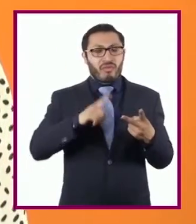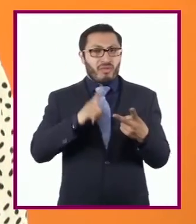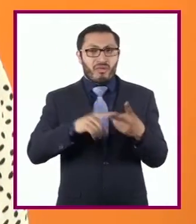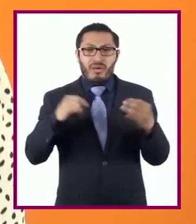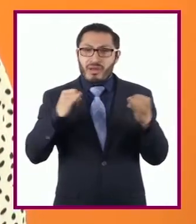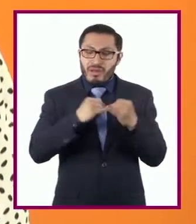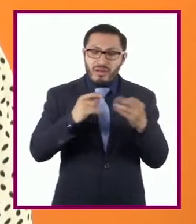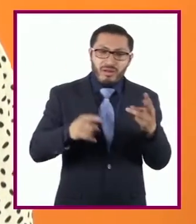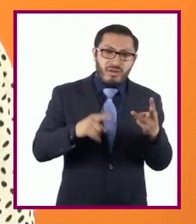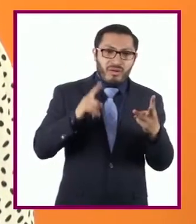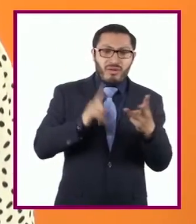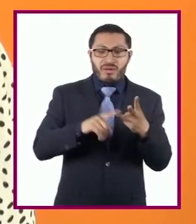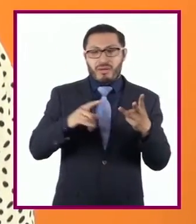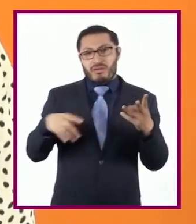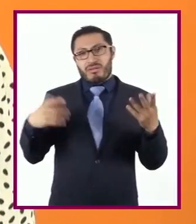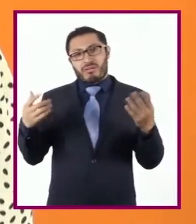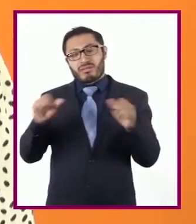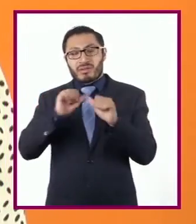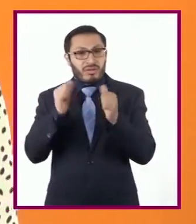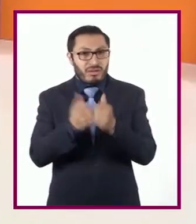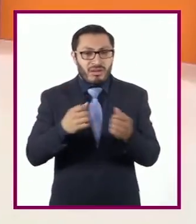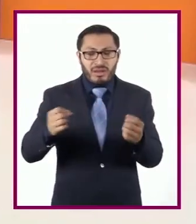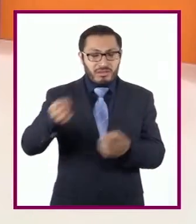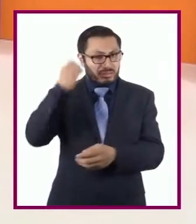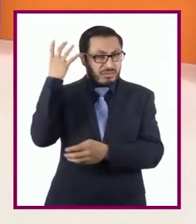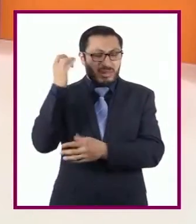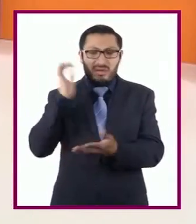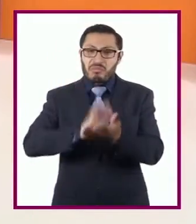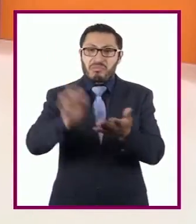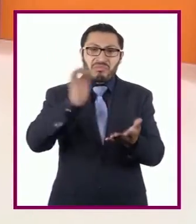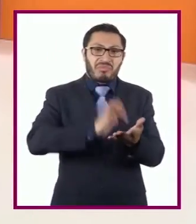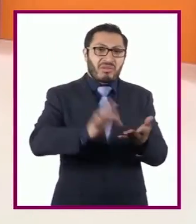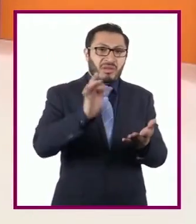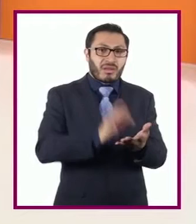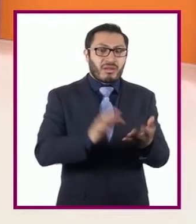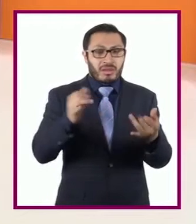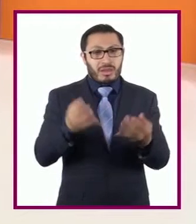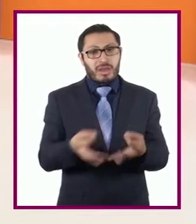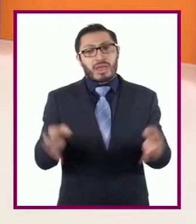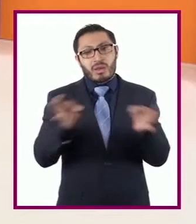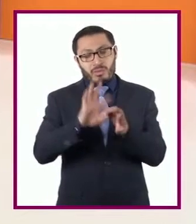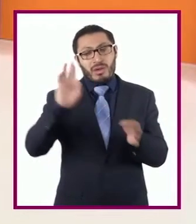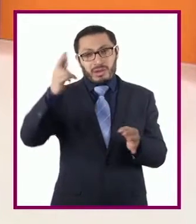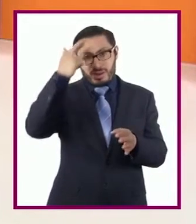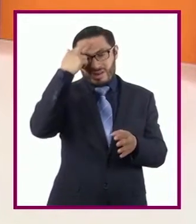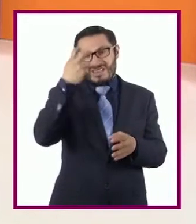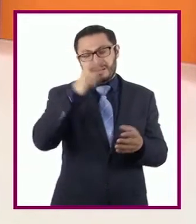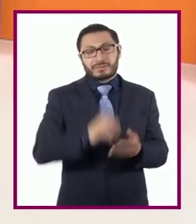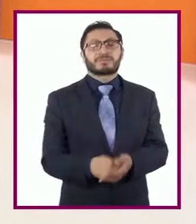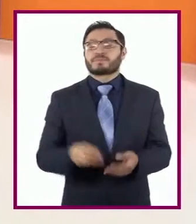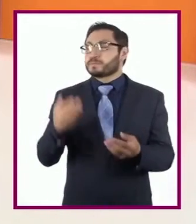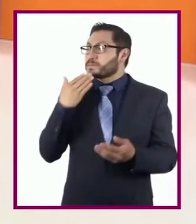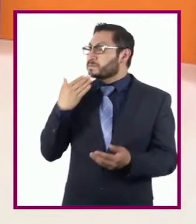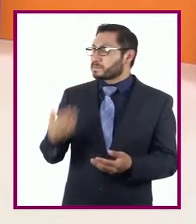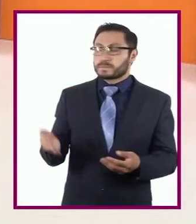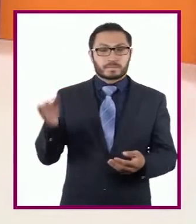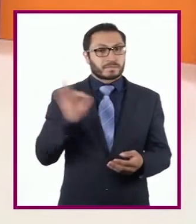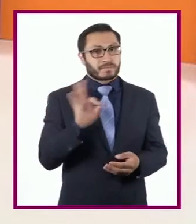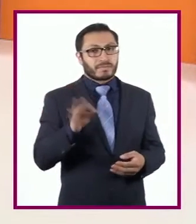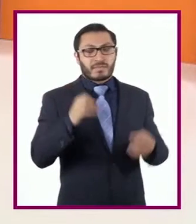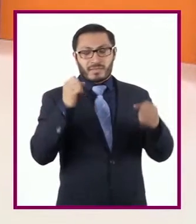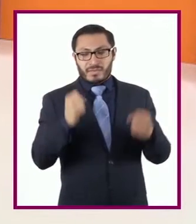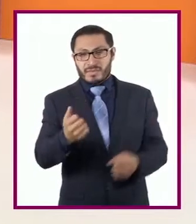orientación. Es importante que ellos lo sepan. Muy bien. Seguramente las y los estudiantes que nos ven